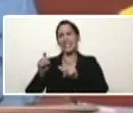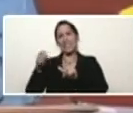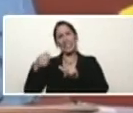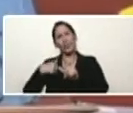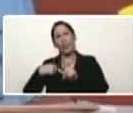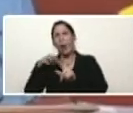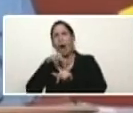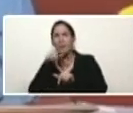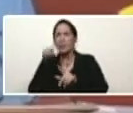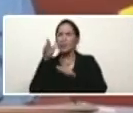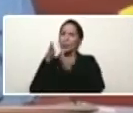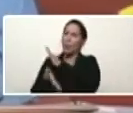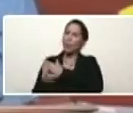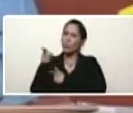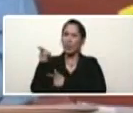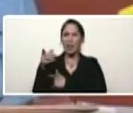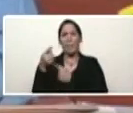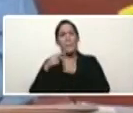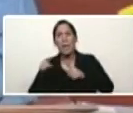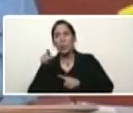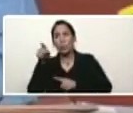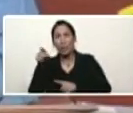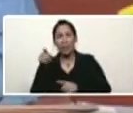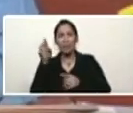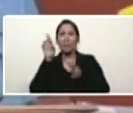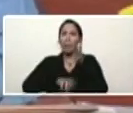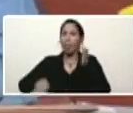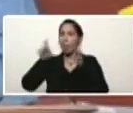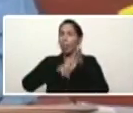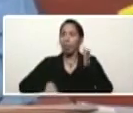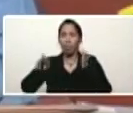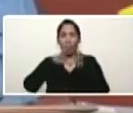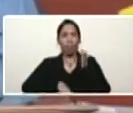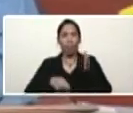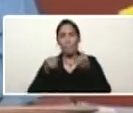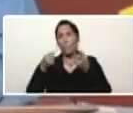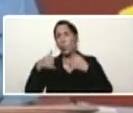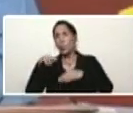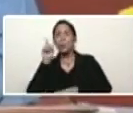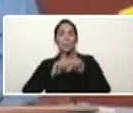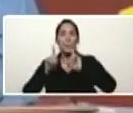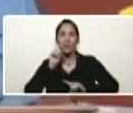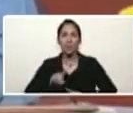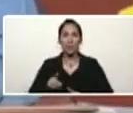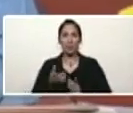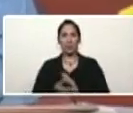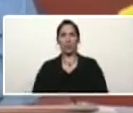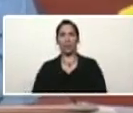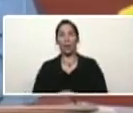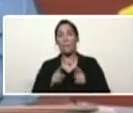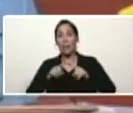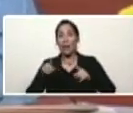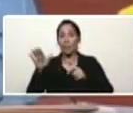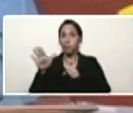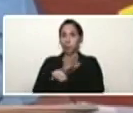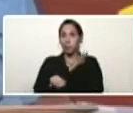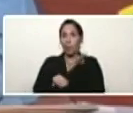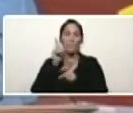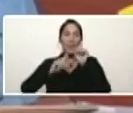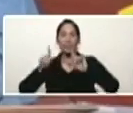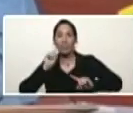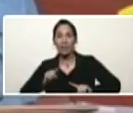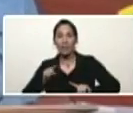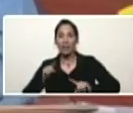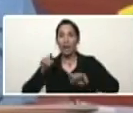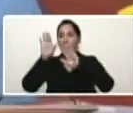tratemos. Pero como se ha repetido tanto su mentira, para tapar la mentira de su amo, Mike Pompeo, yo lo voy